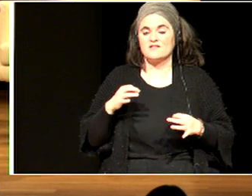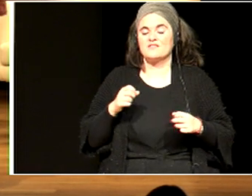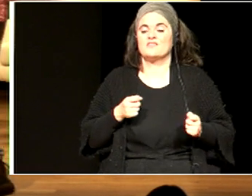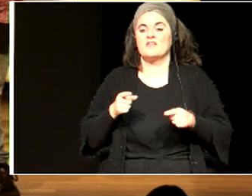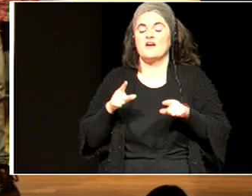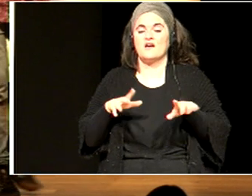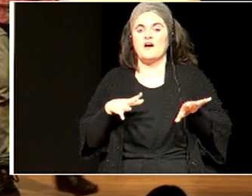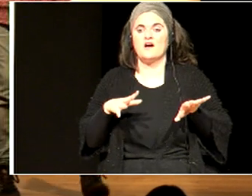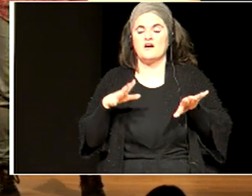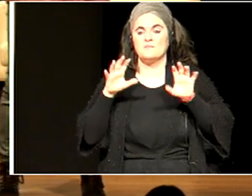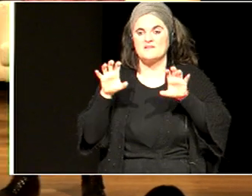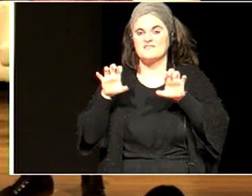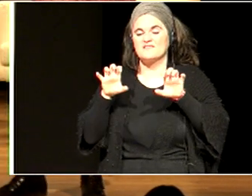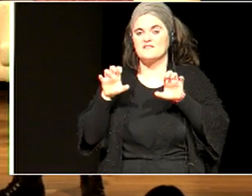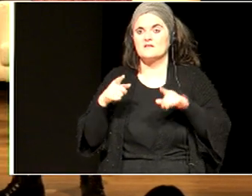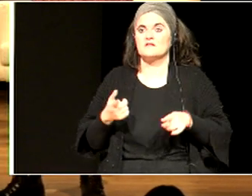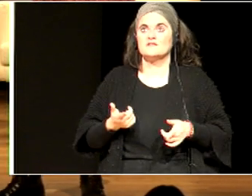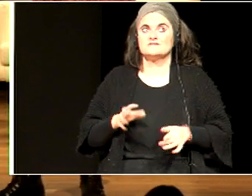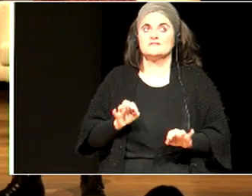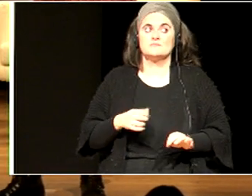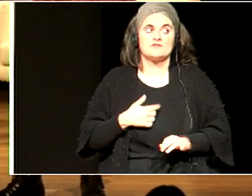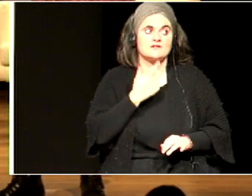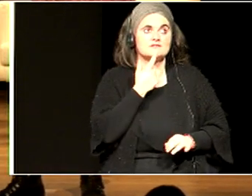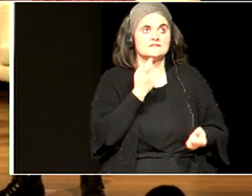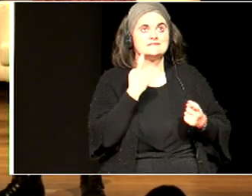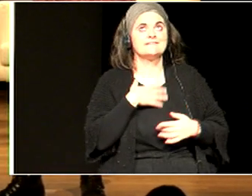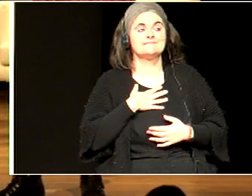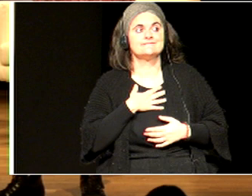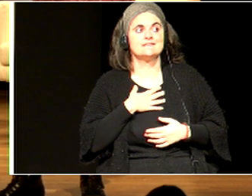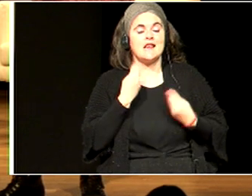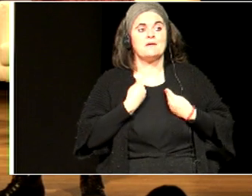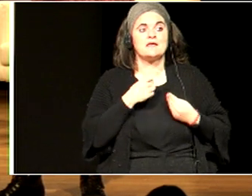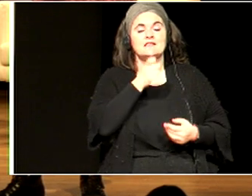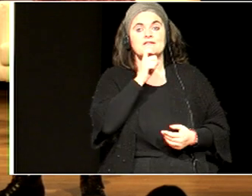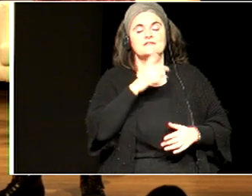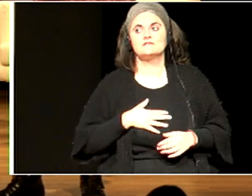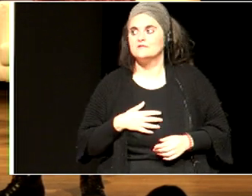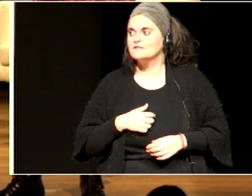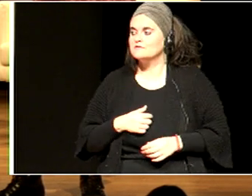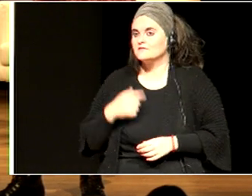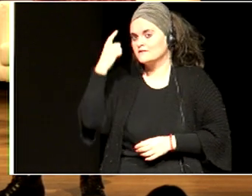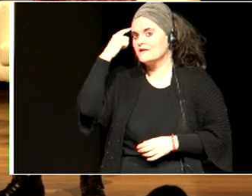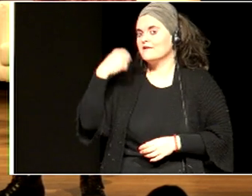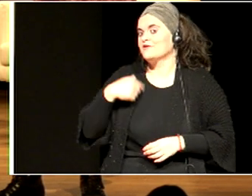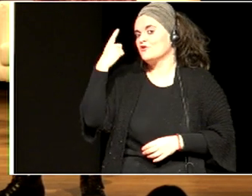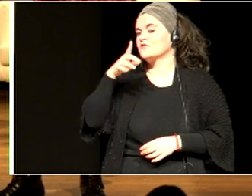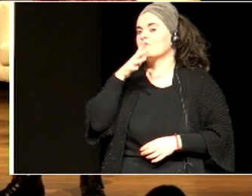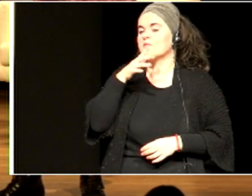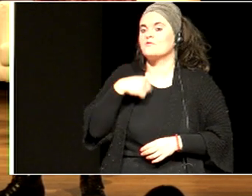es verdad porque enseña el peligro que hay en la vida ahora entiendo por qué mi sobrino no come manzanas